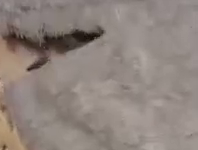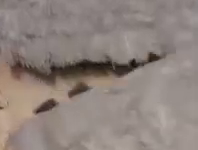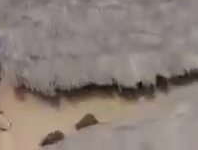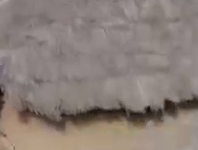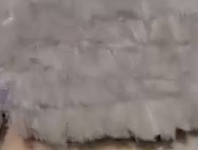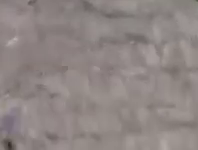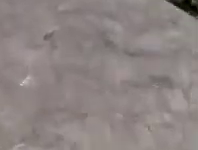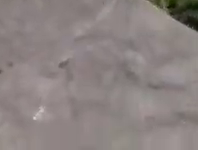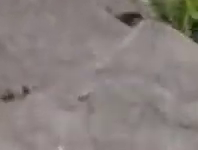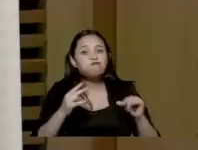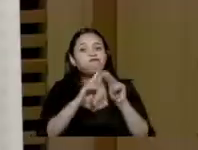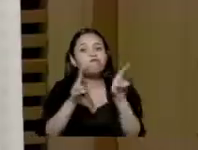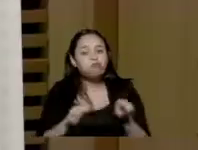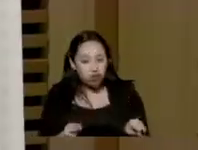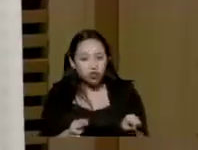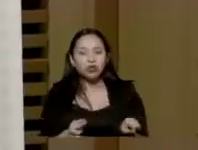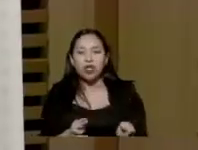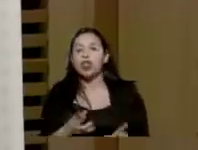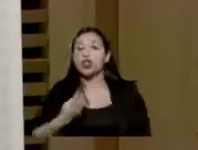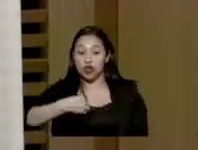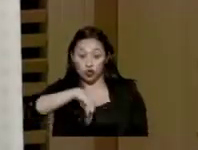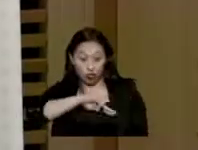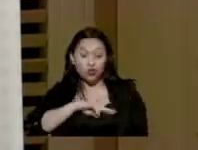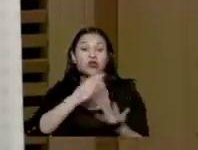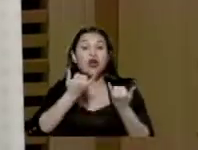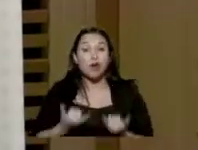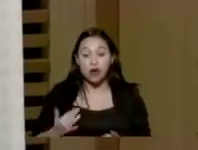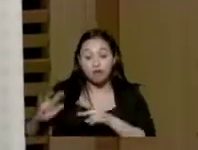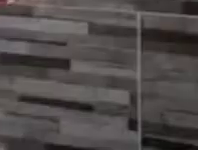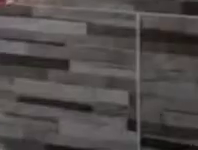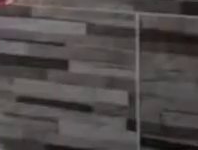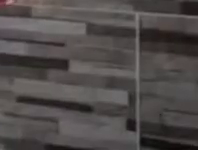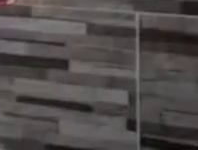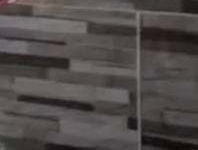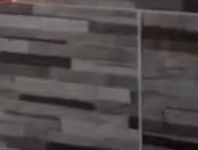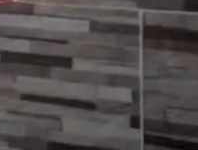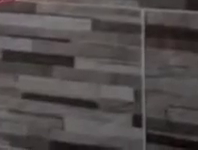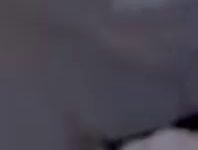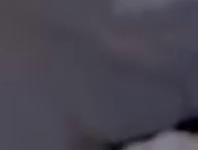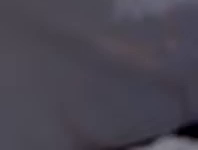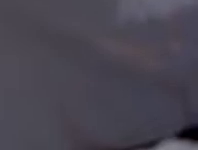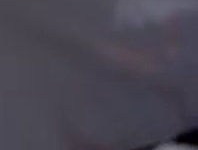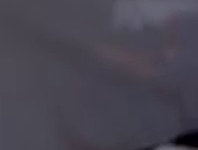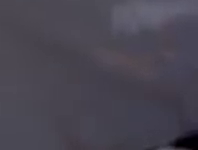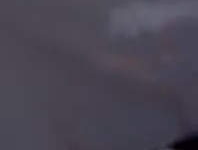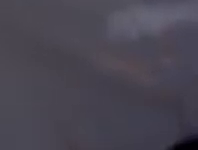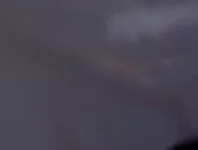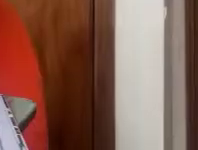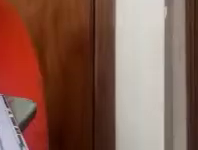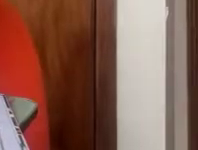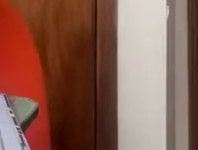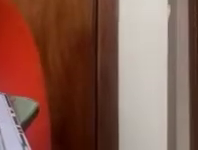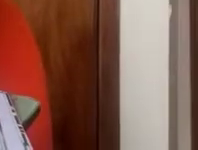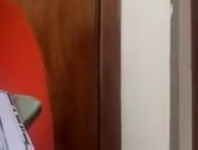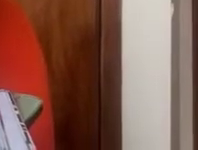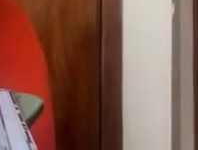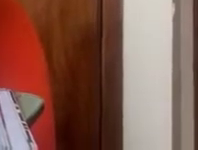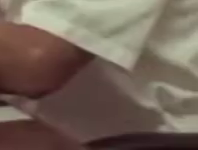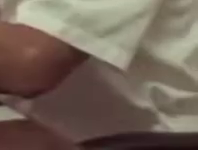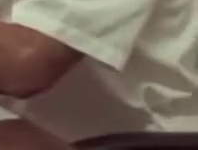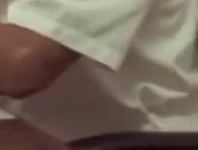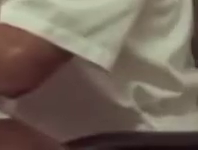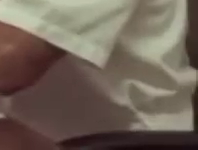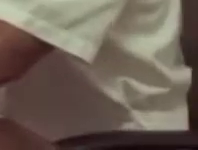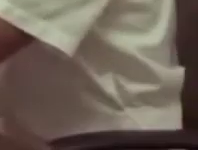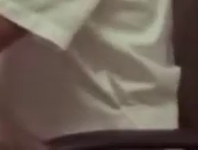tener, porque nosotros ejecutamos y conectamos al país. Una inversión de más de 8.100 millones de pesos que inició